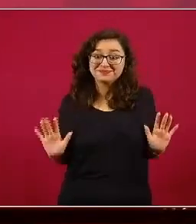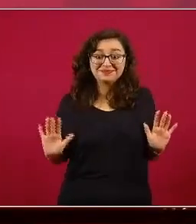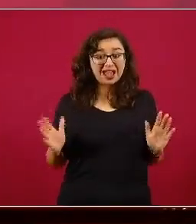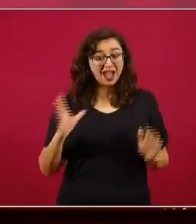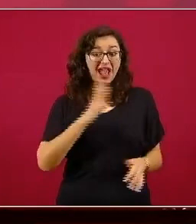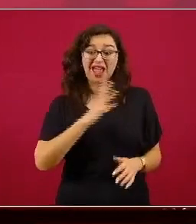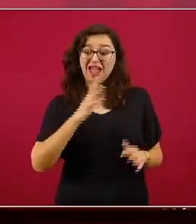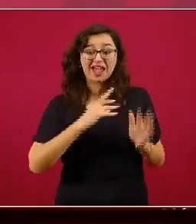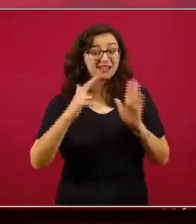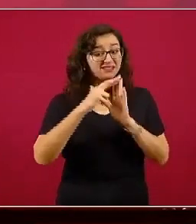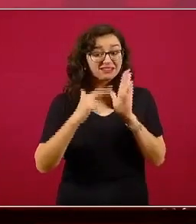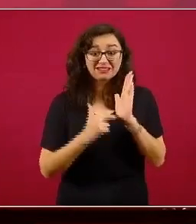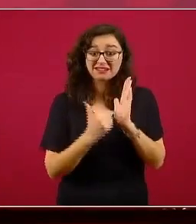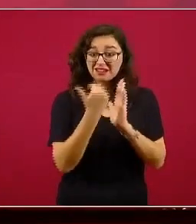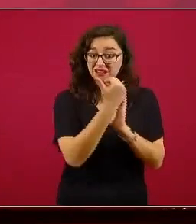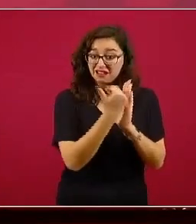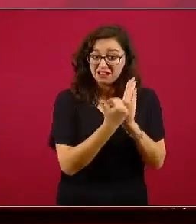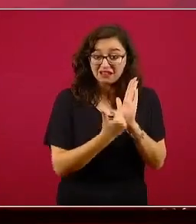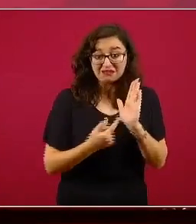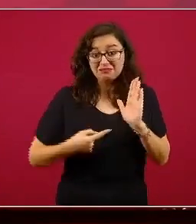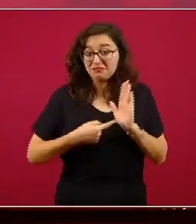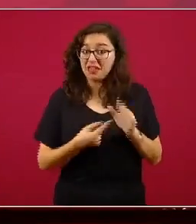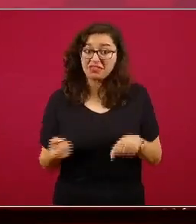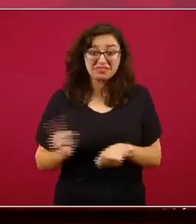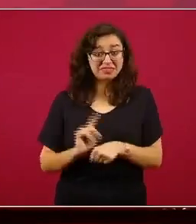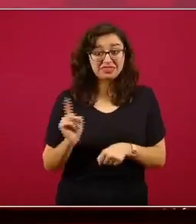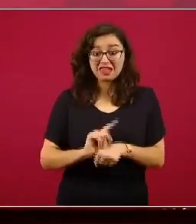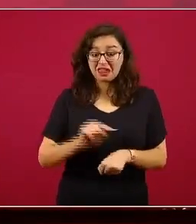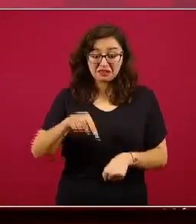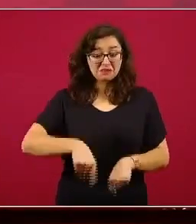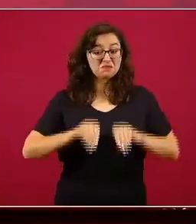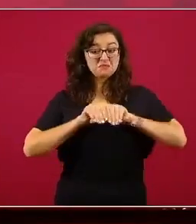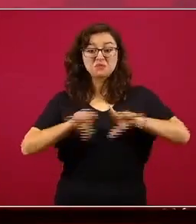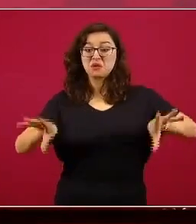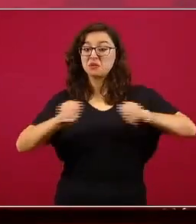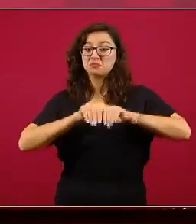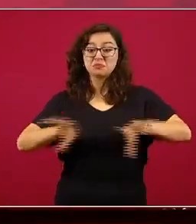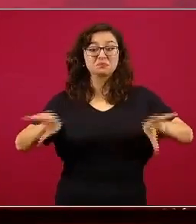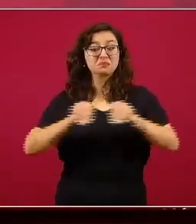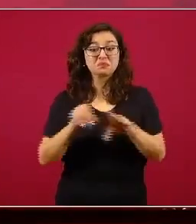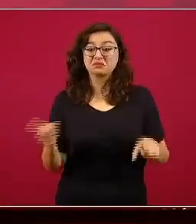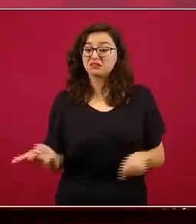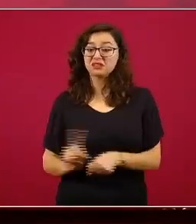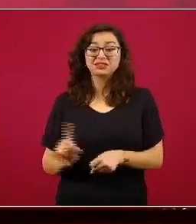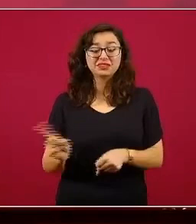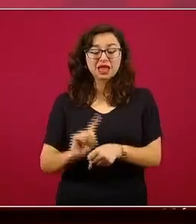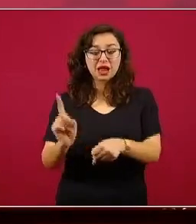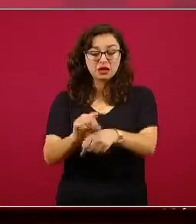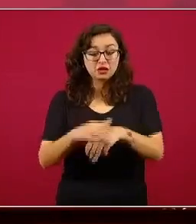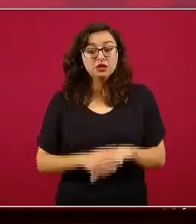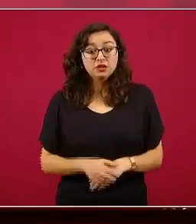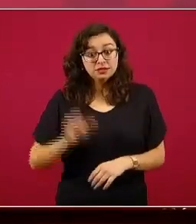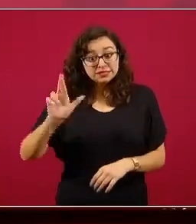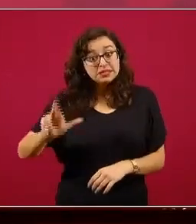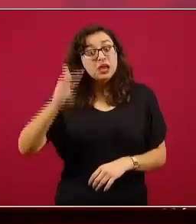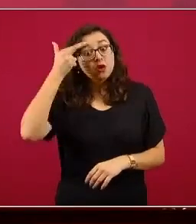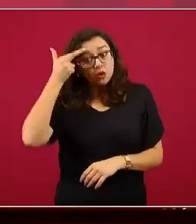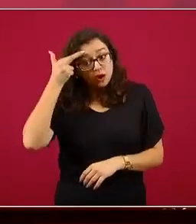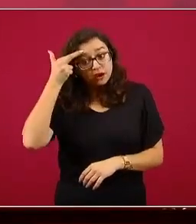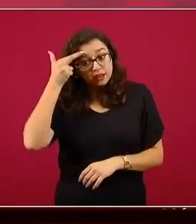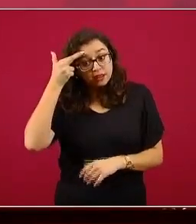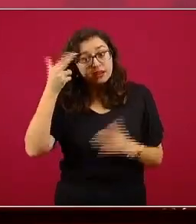Los hemos venido publicando y los hemos anunciado aquí todos los días, cuando aparece un nuevo lineamiento. Recuerden que apareció un lineamiento de